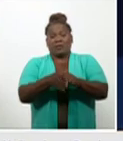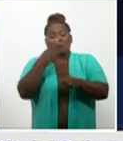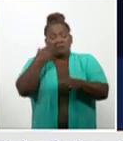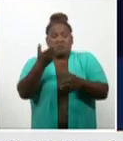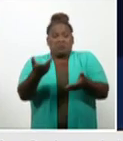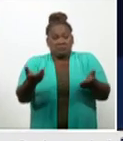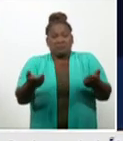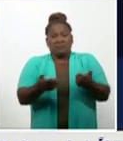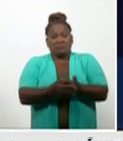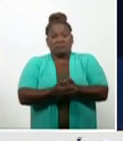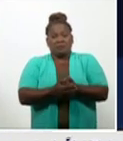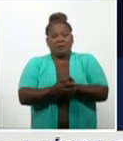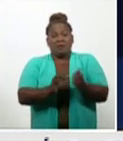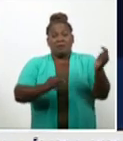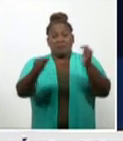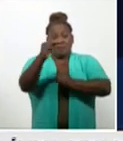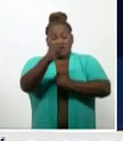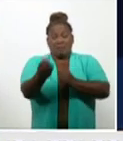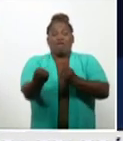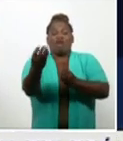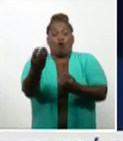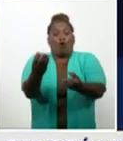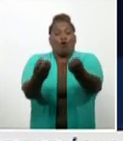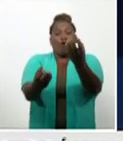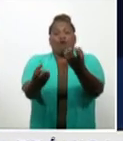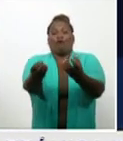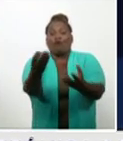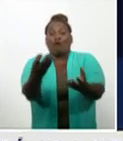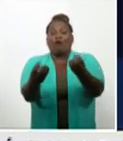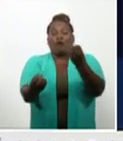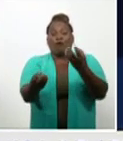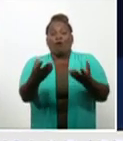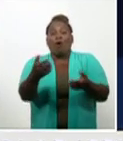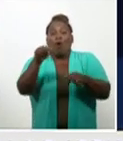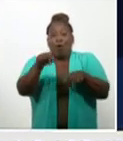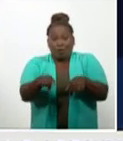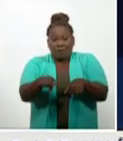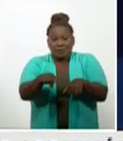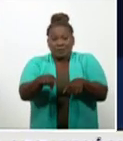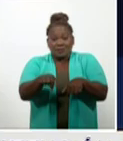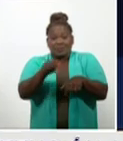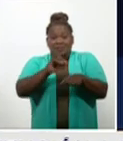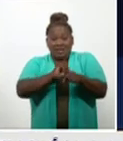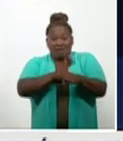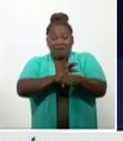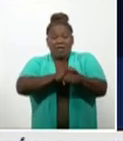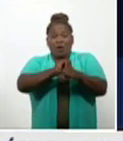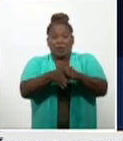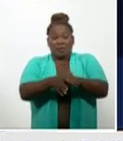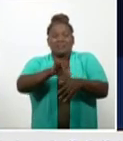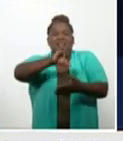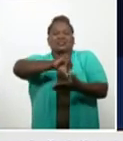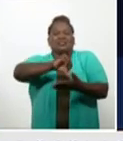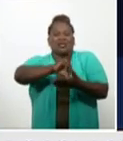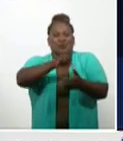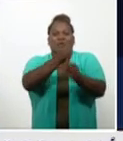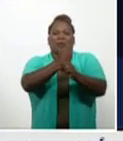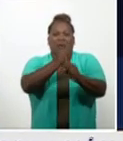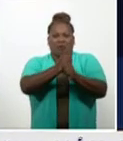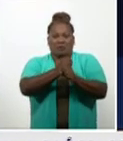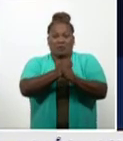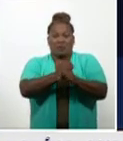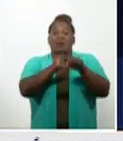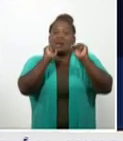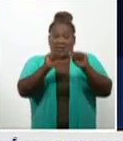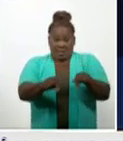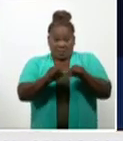los principales focos que tenemos hoy pues son en centros de trabajo. ¿Qué estos centros de trabajo?